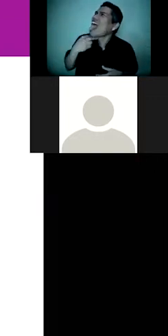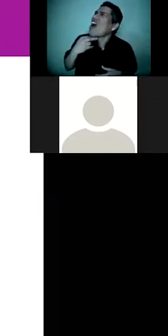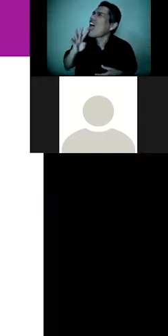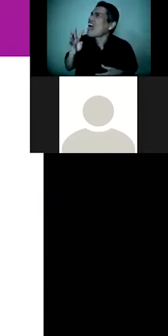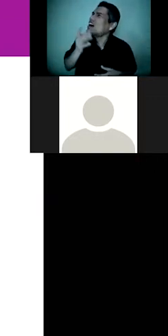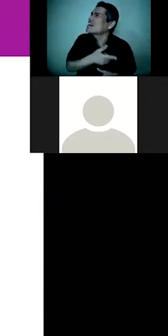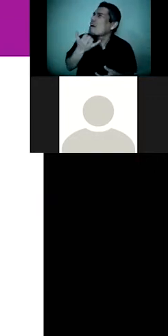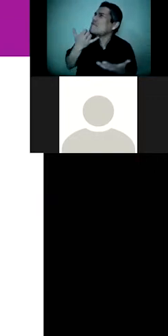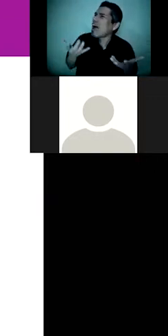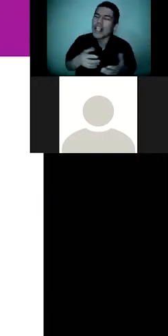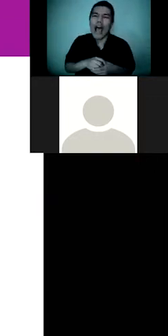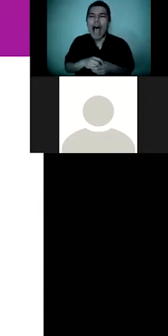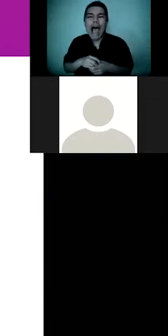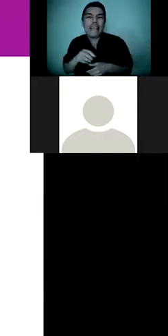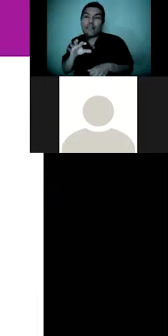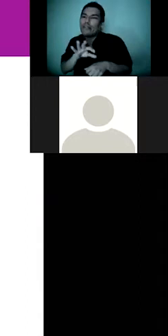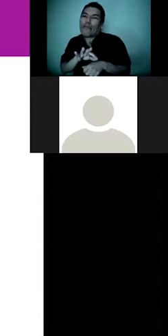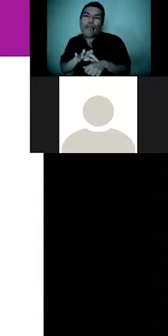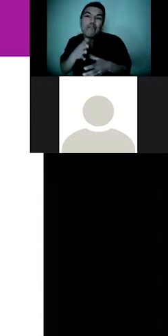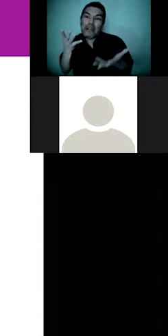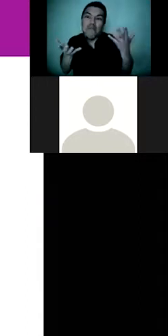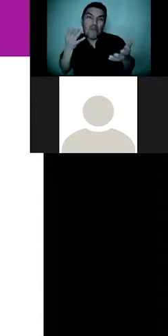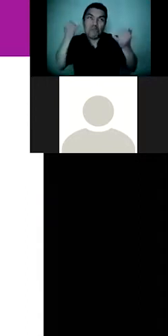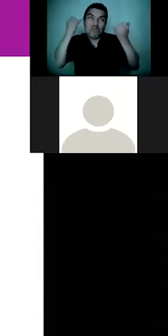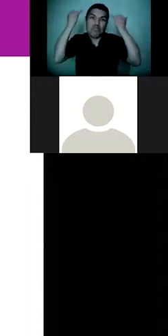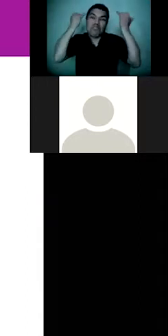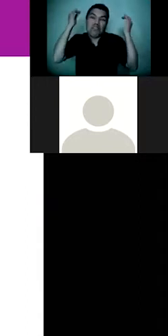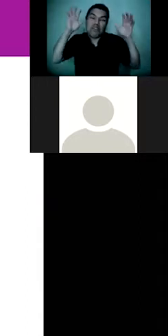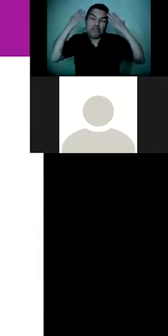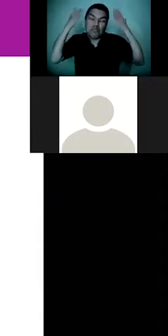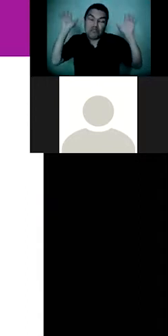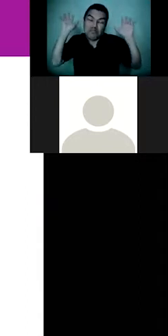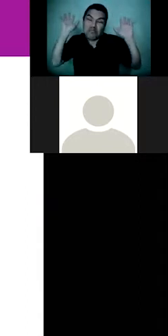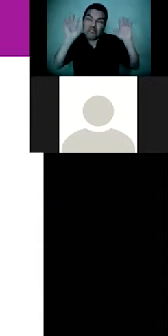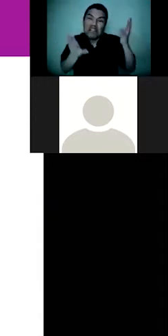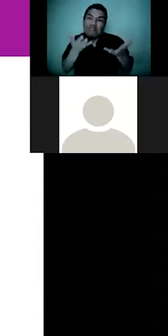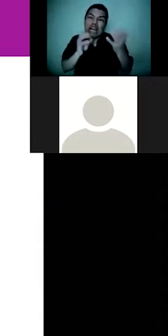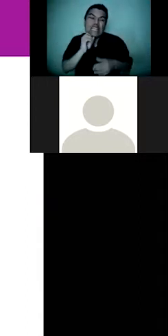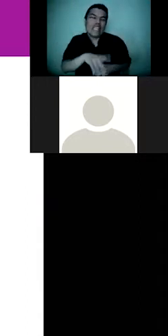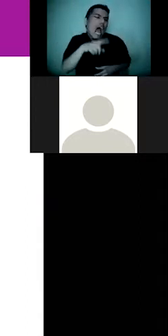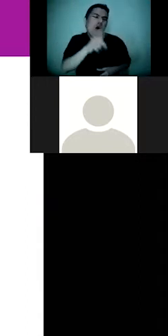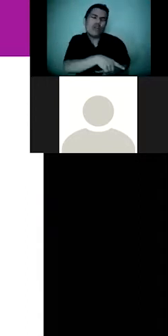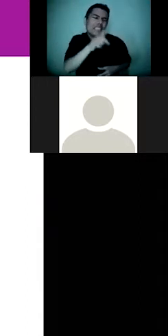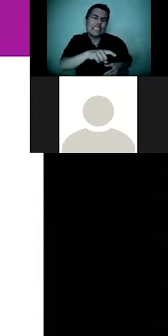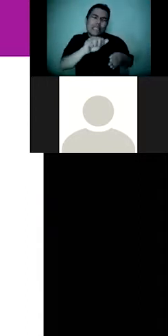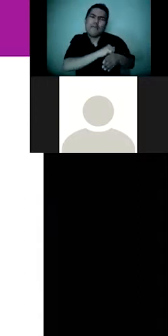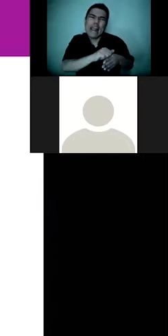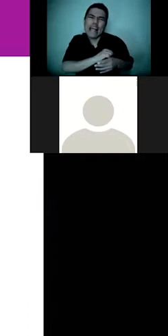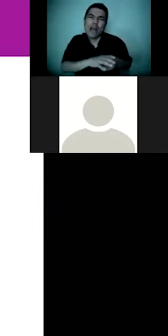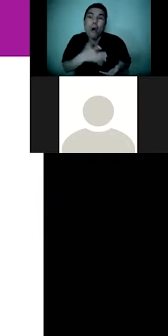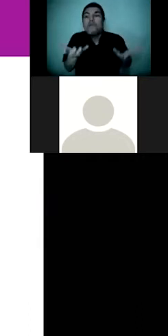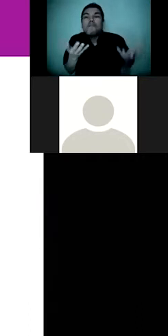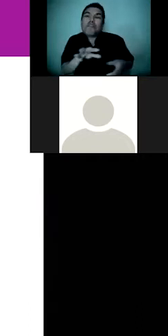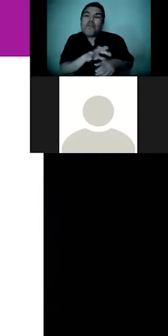voy a poner, no quiere voz, no quiere hablar, no le falta. Ah, no, el doctor agarra y le dice, la idea que tiene, no sé. Tal vez le dice, ay,